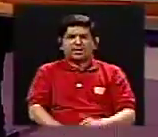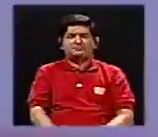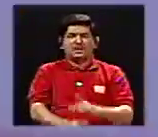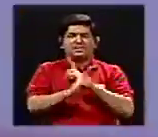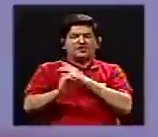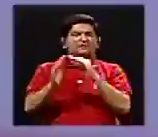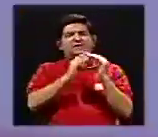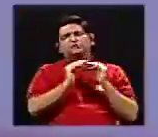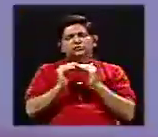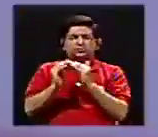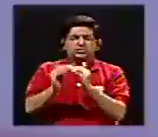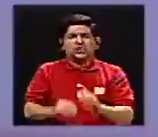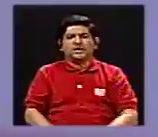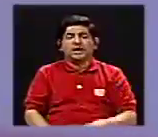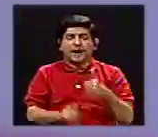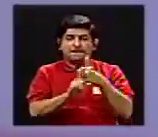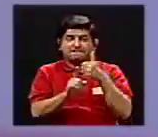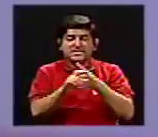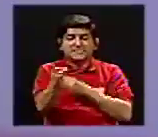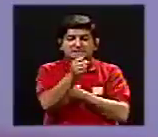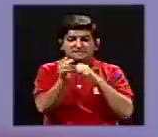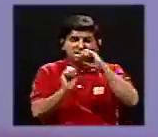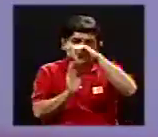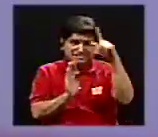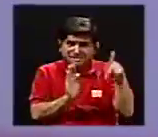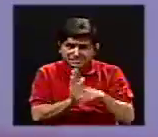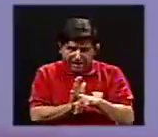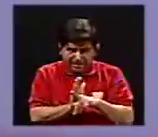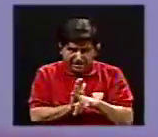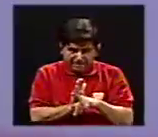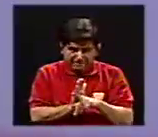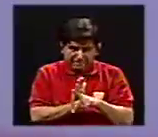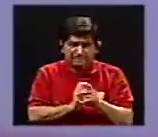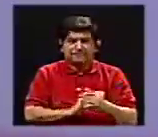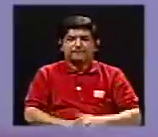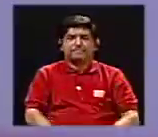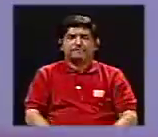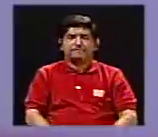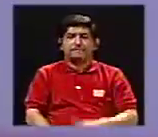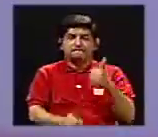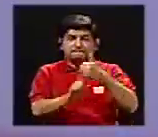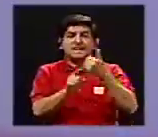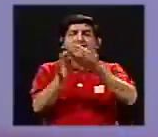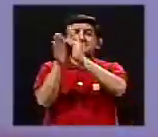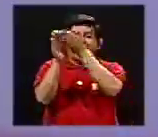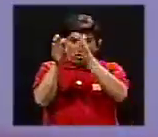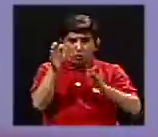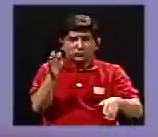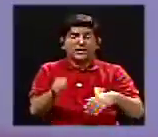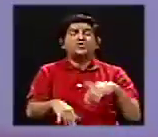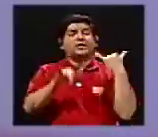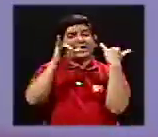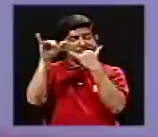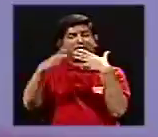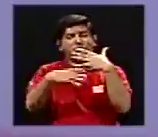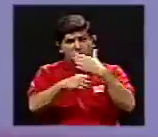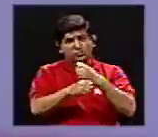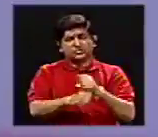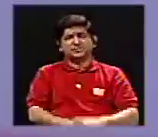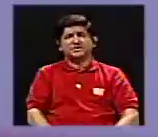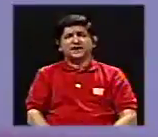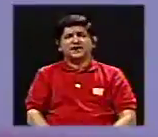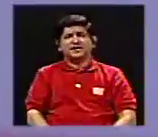de los Habitantes, a la misma Sala Constitucional, la misma Contraloría lo está denunciando,